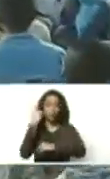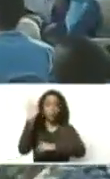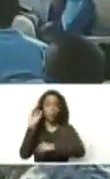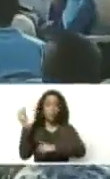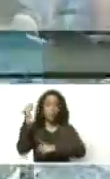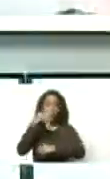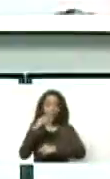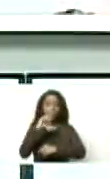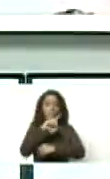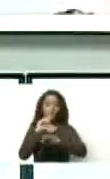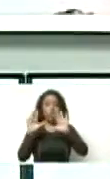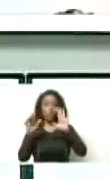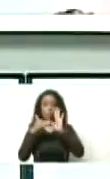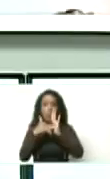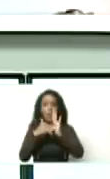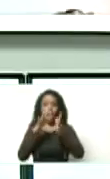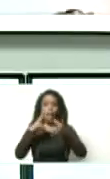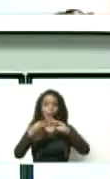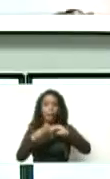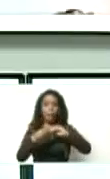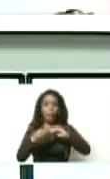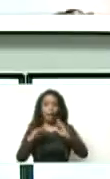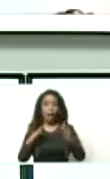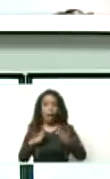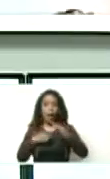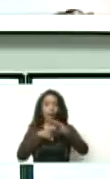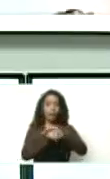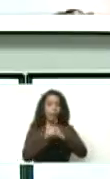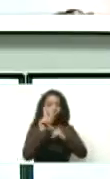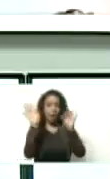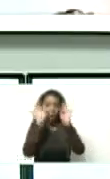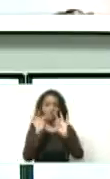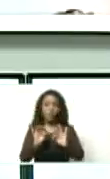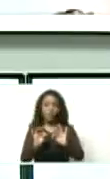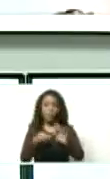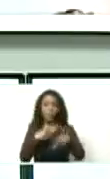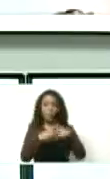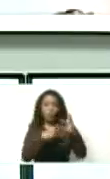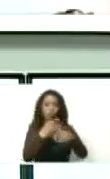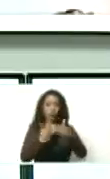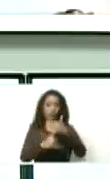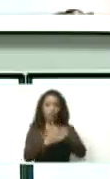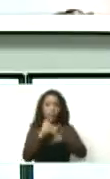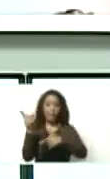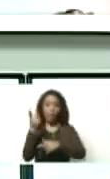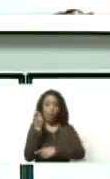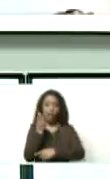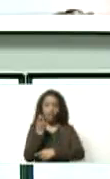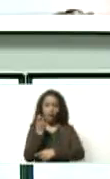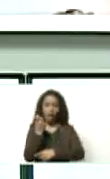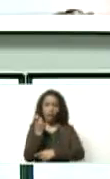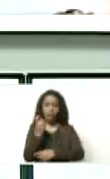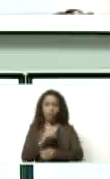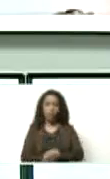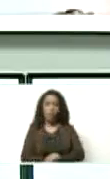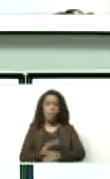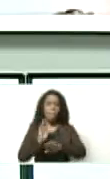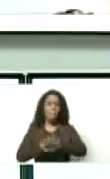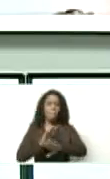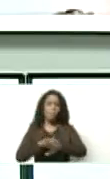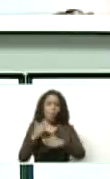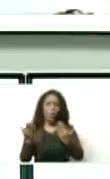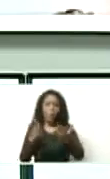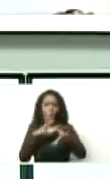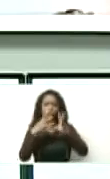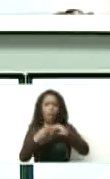de 18 mil CLAP entran a una fase productiva avanzada. Es lo que nos faltaba, porque los CLAP,